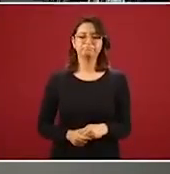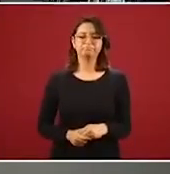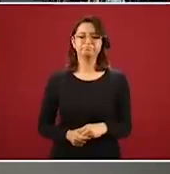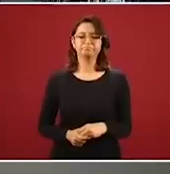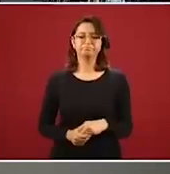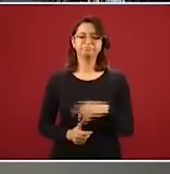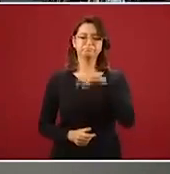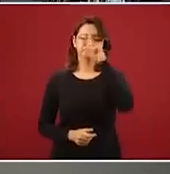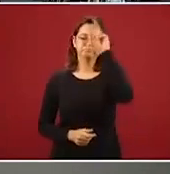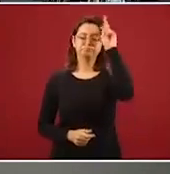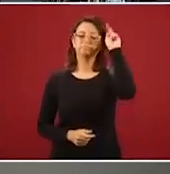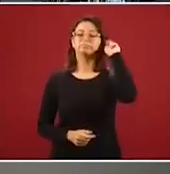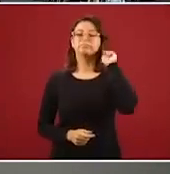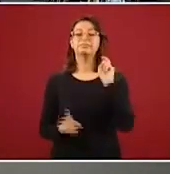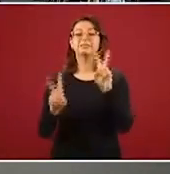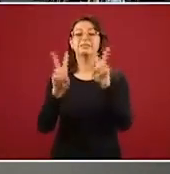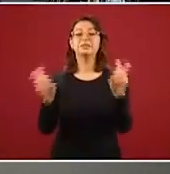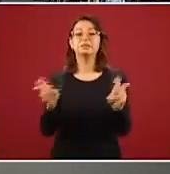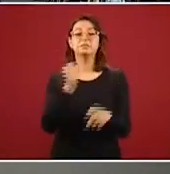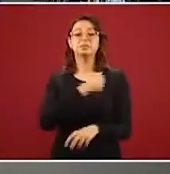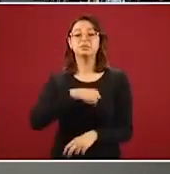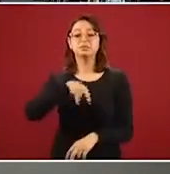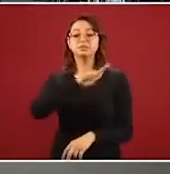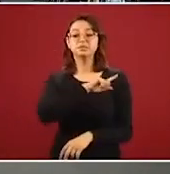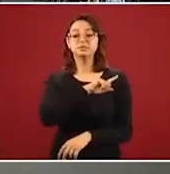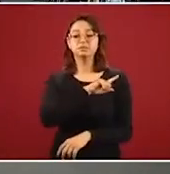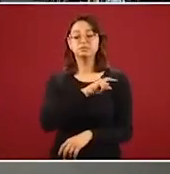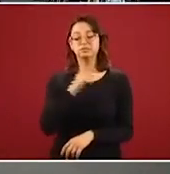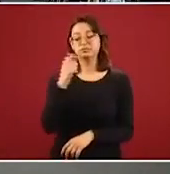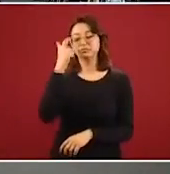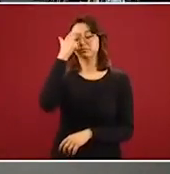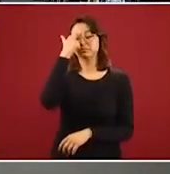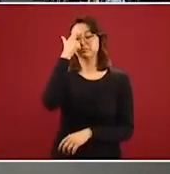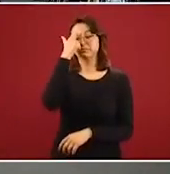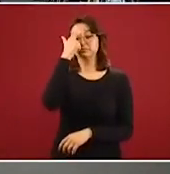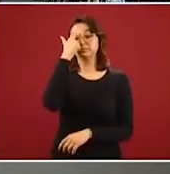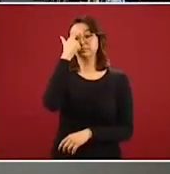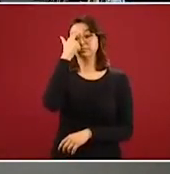Salud. ¿Es salud lo tuyo? Salud. Bien.